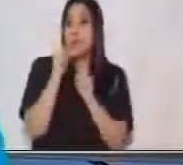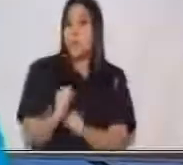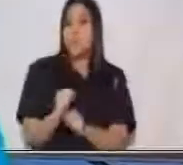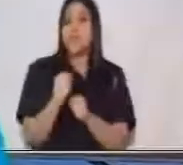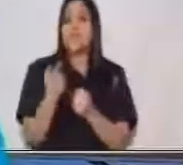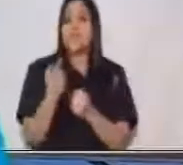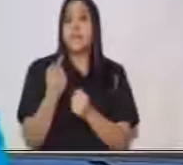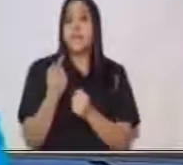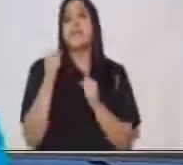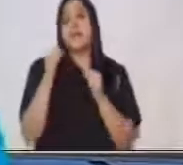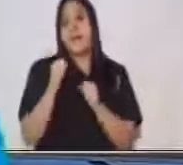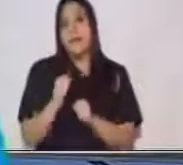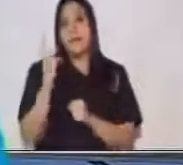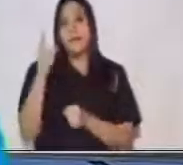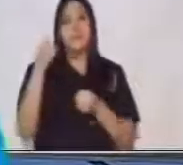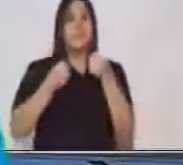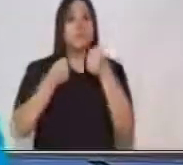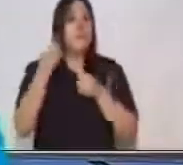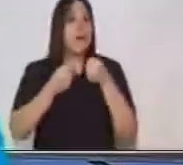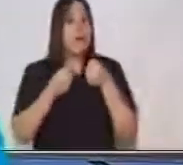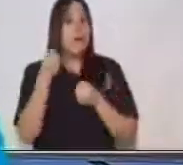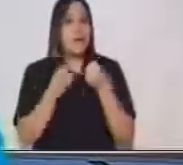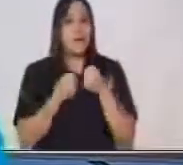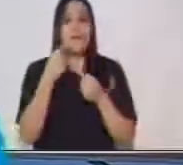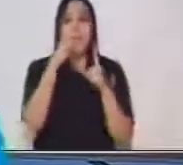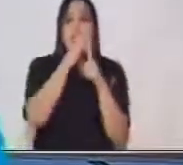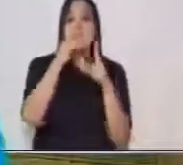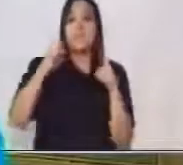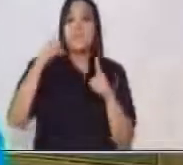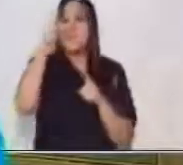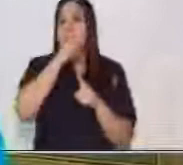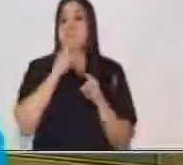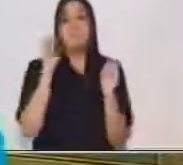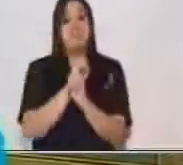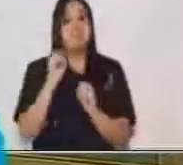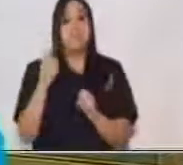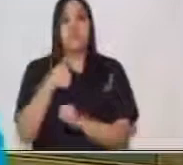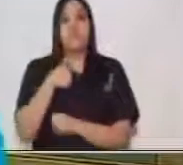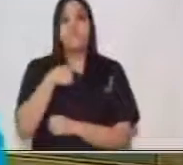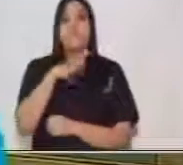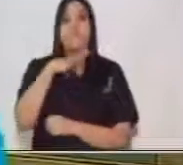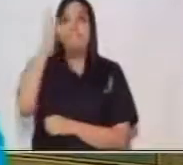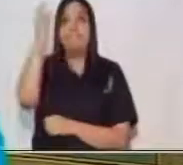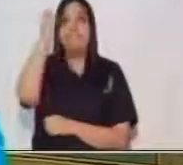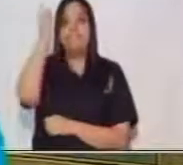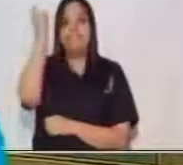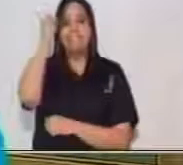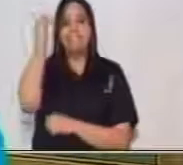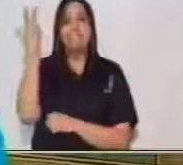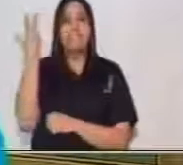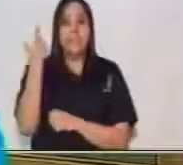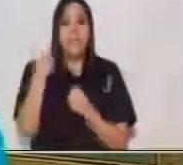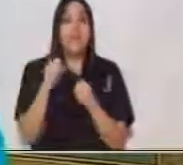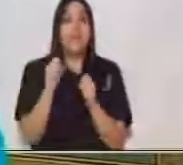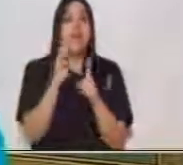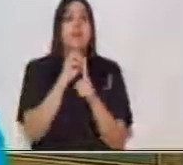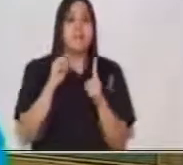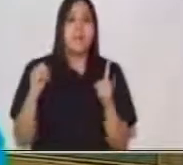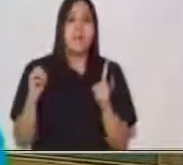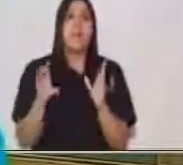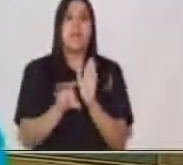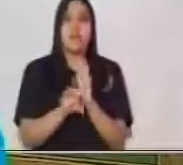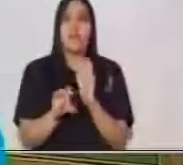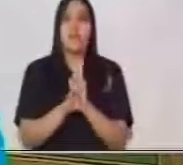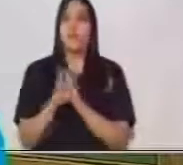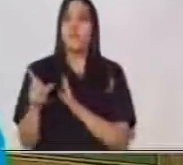cuenta que acá tenemos un carro. Las oraciones no las tenemos que pensar y redactar. Muy bien, lo vamos a hacer